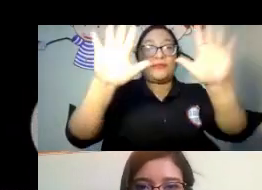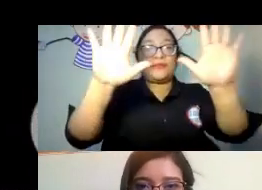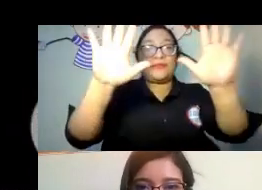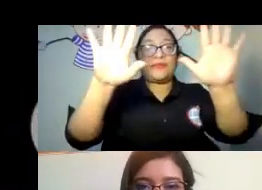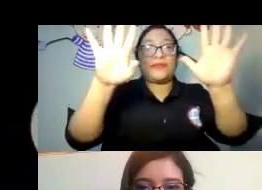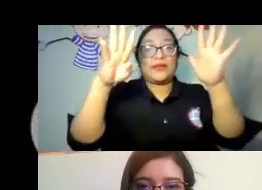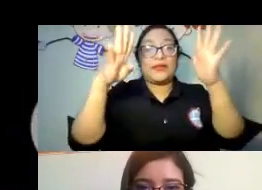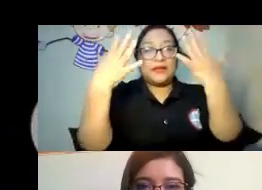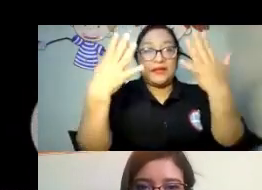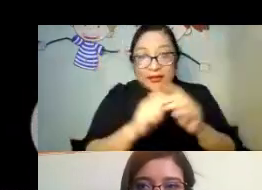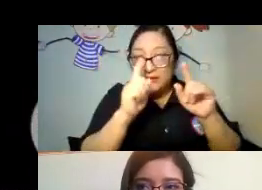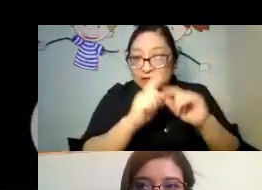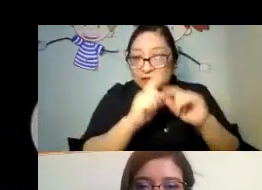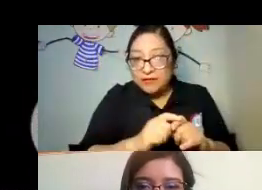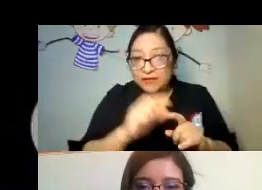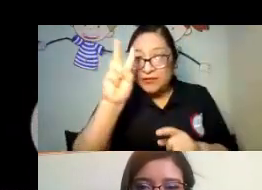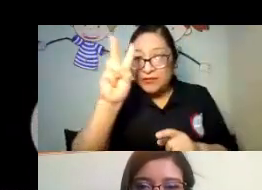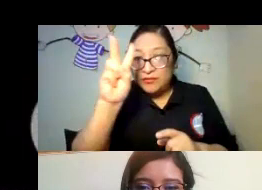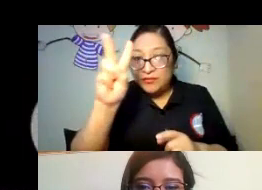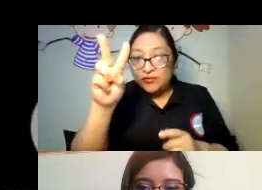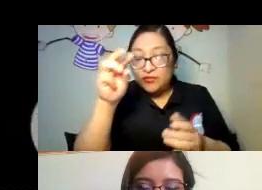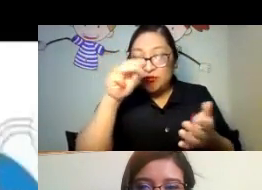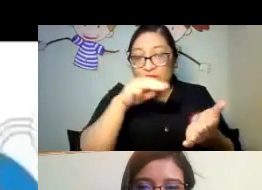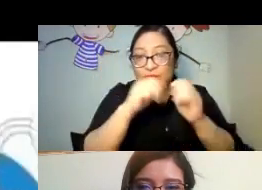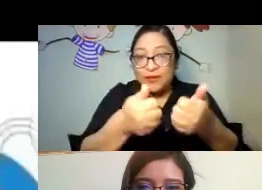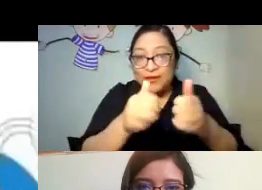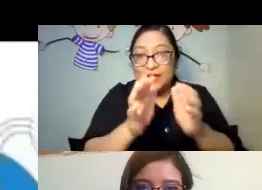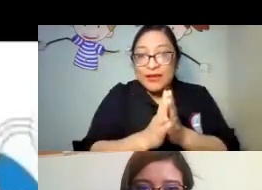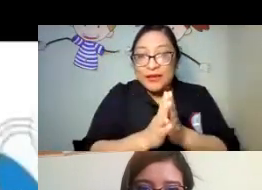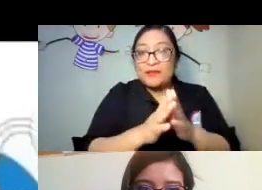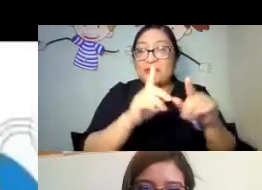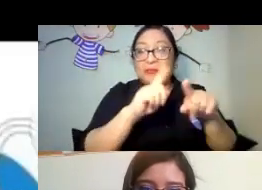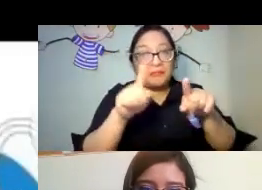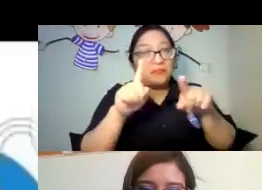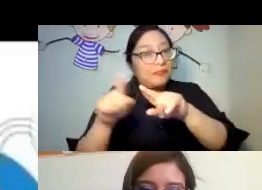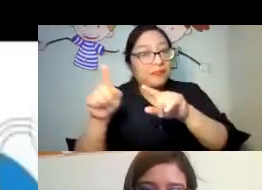los estudiantes escribiendo, haciendo señas.